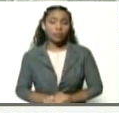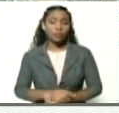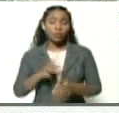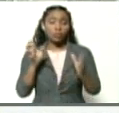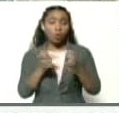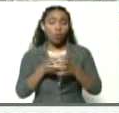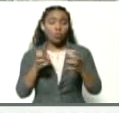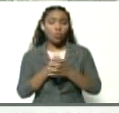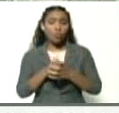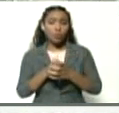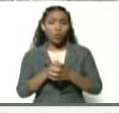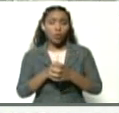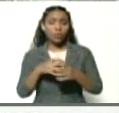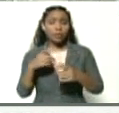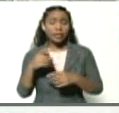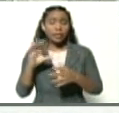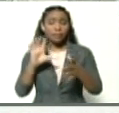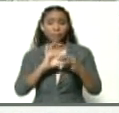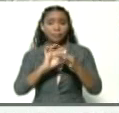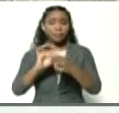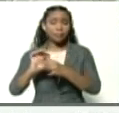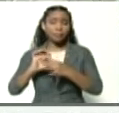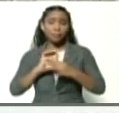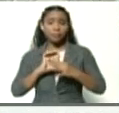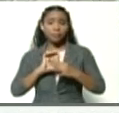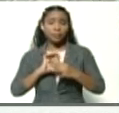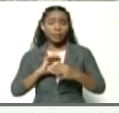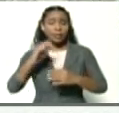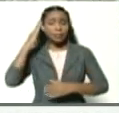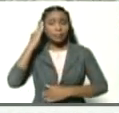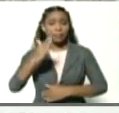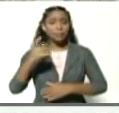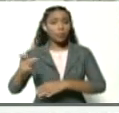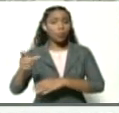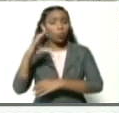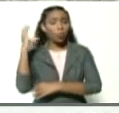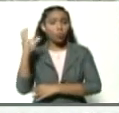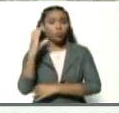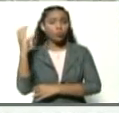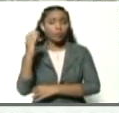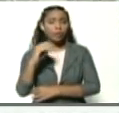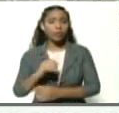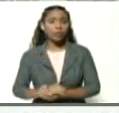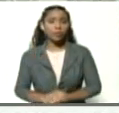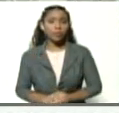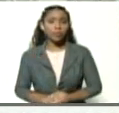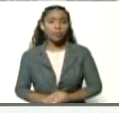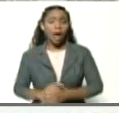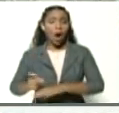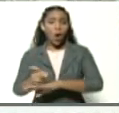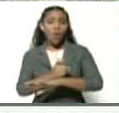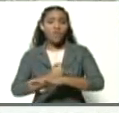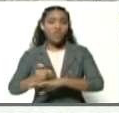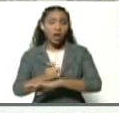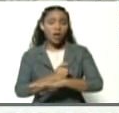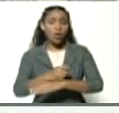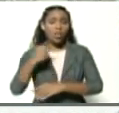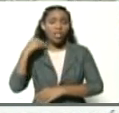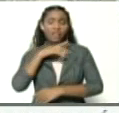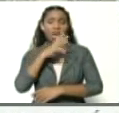grupos orgánicos y articulados al ejército de Colombia, al gobierno de Iván